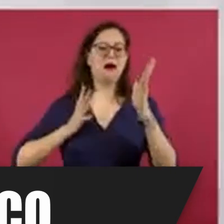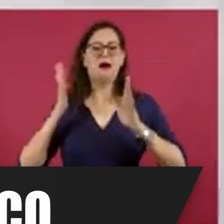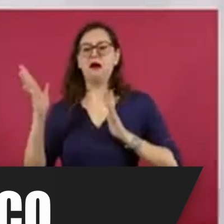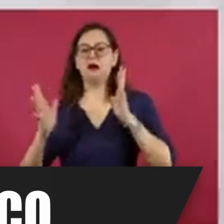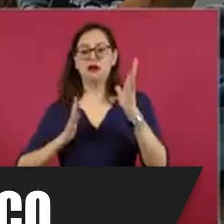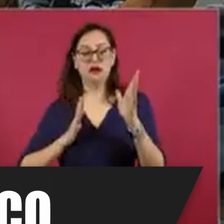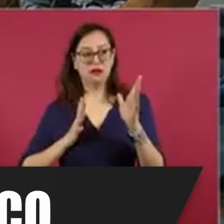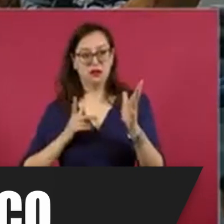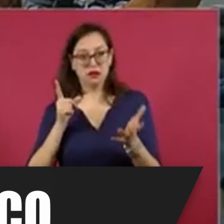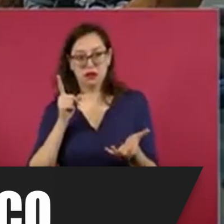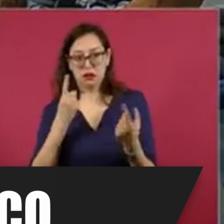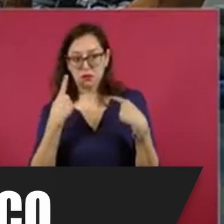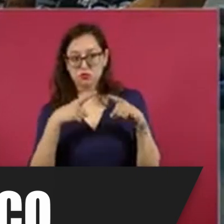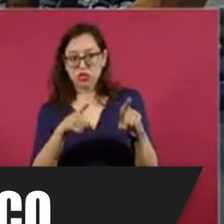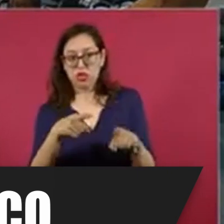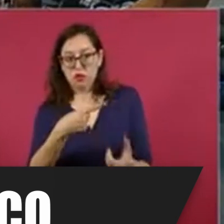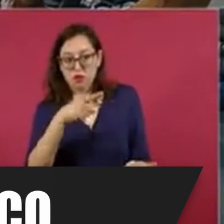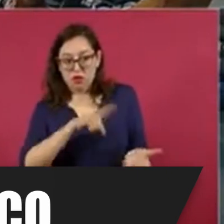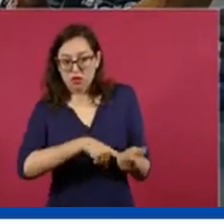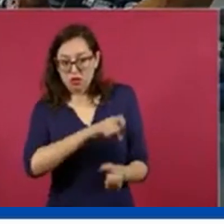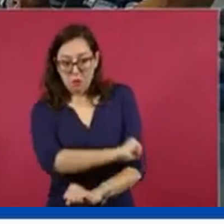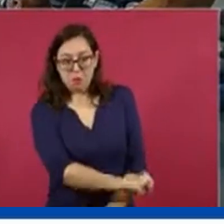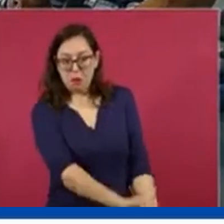Y miren lo que hacen.